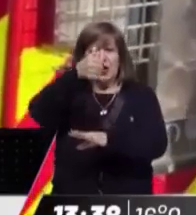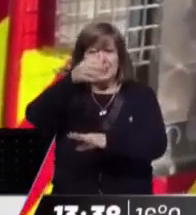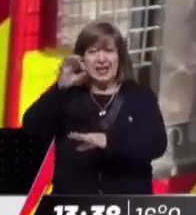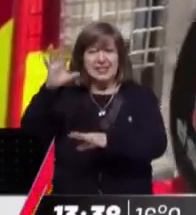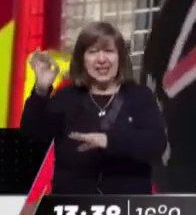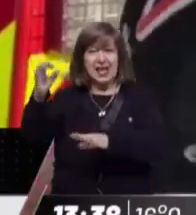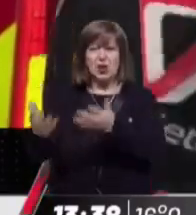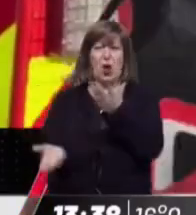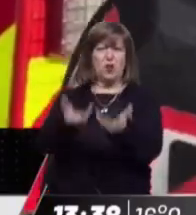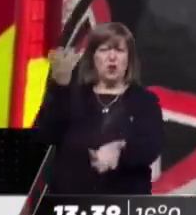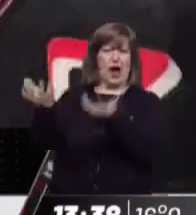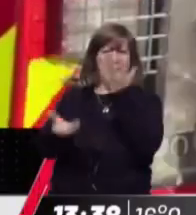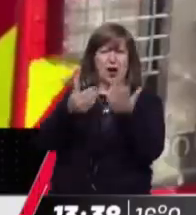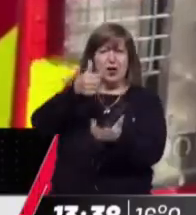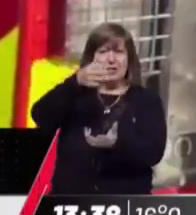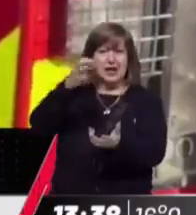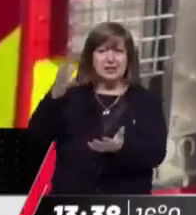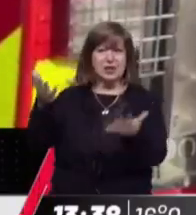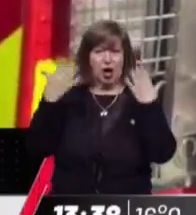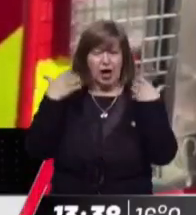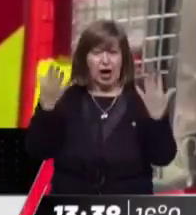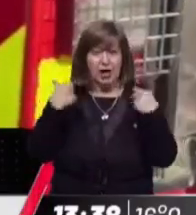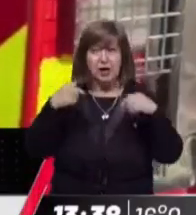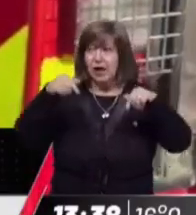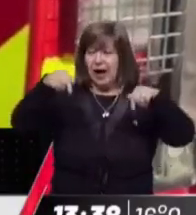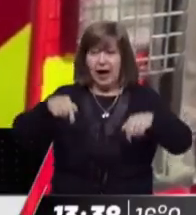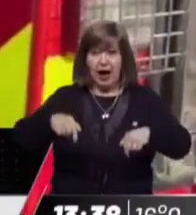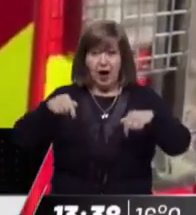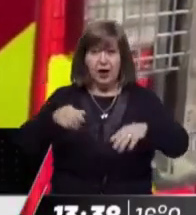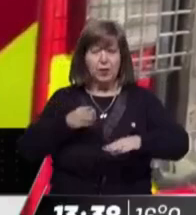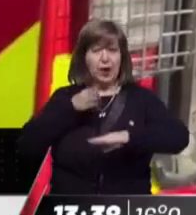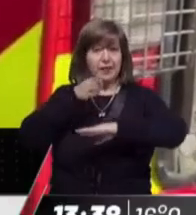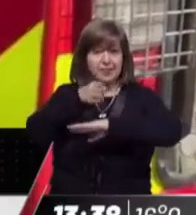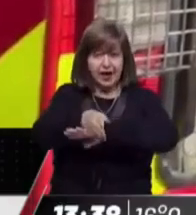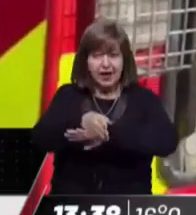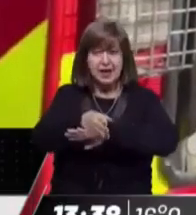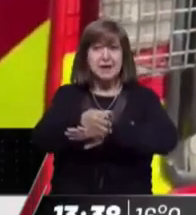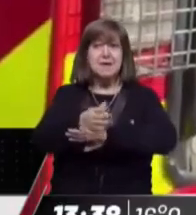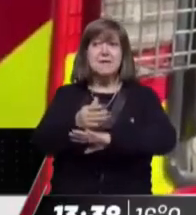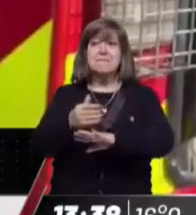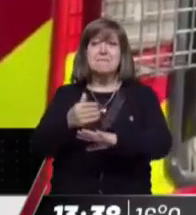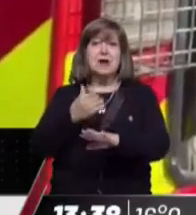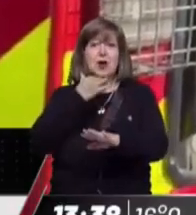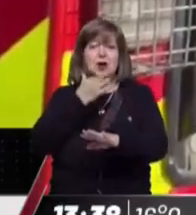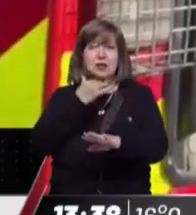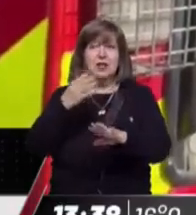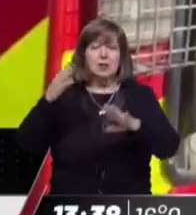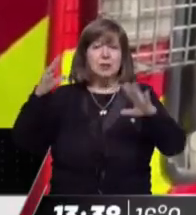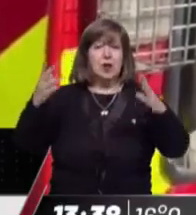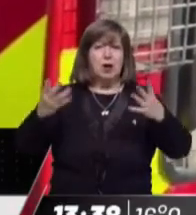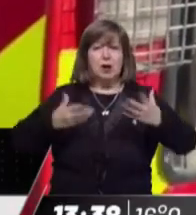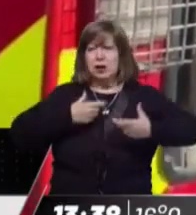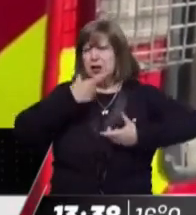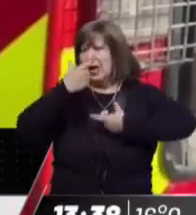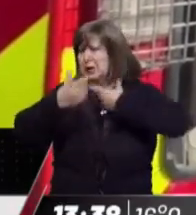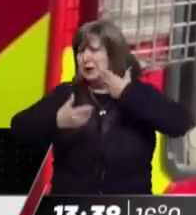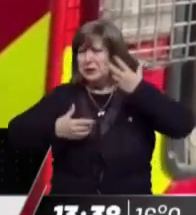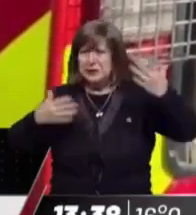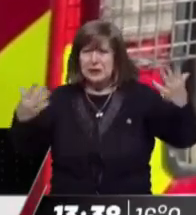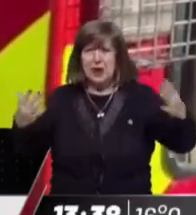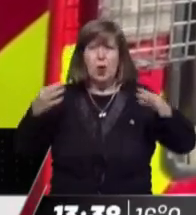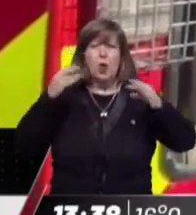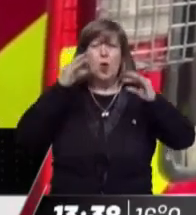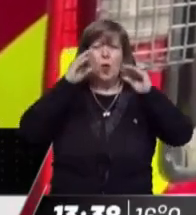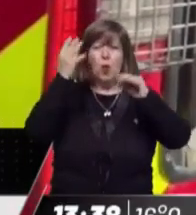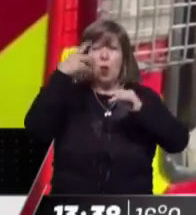qué temperatura hay hasta este momento? En este momento, no sé. Pero la verdad que hace mucho calor adentro y el humo no te deja